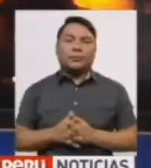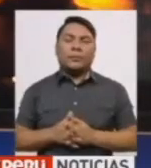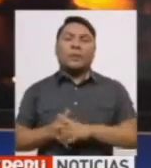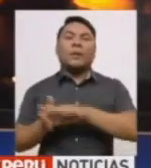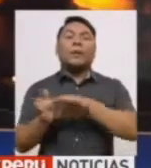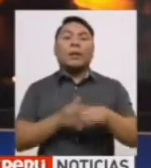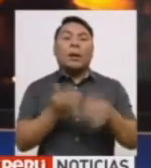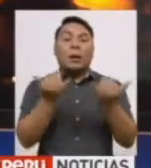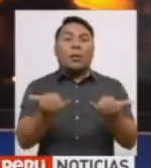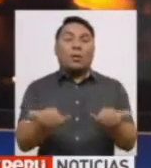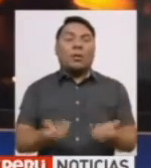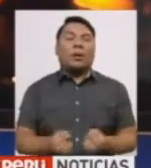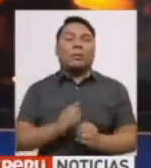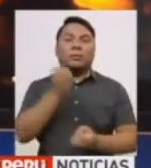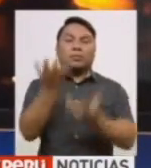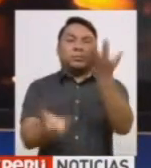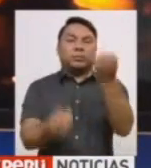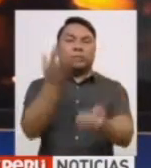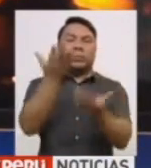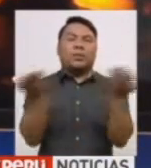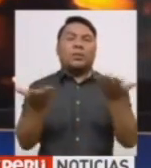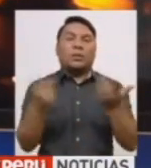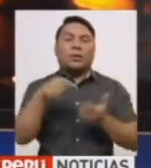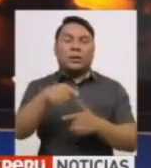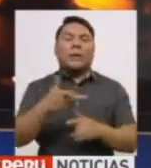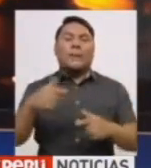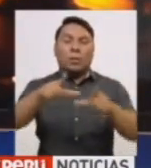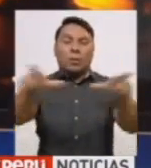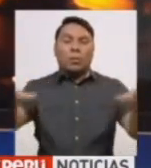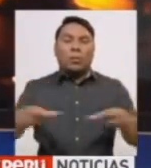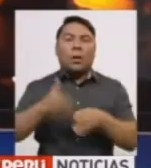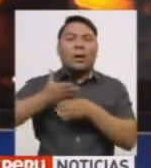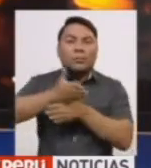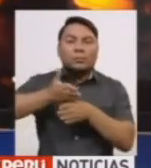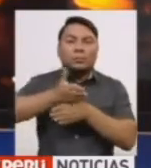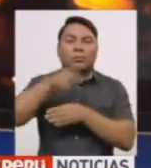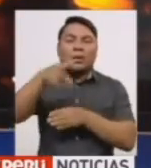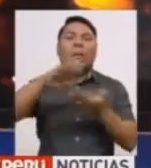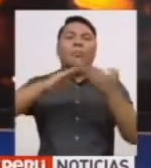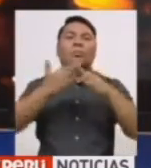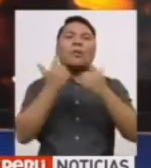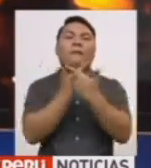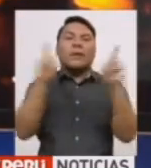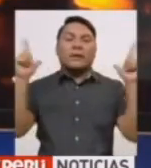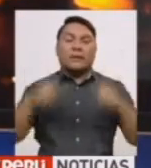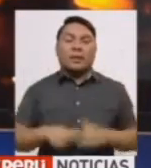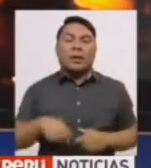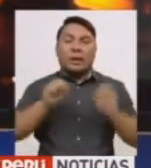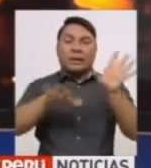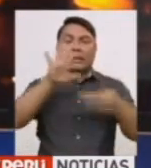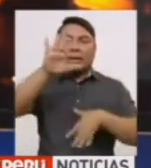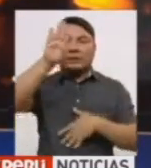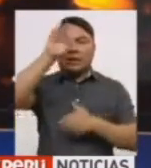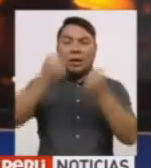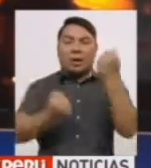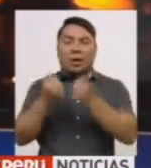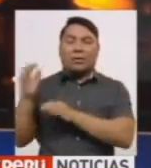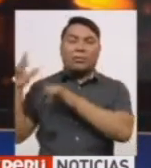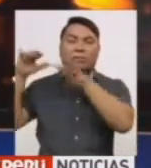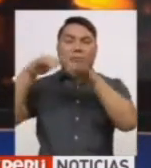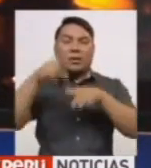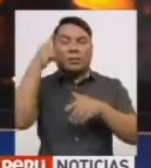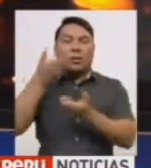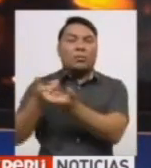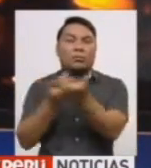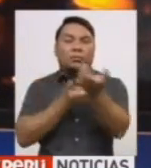Hoy un gran incendio se registró en una carpintería ubicada en Pueblo Libre. 15 unidades de bomberos fueron necesarias para